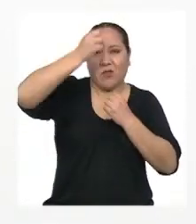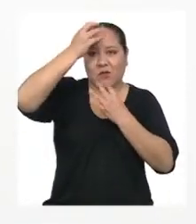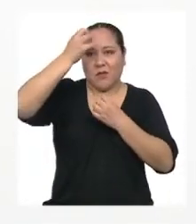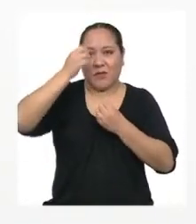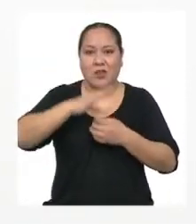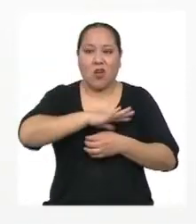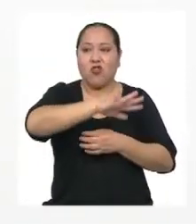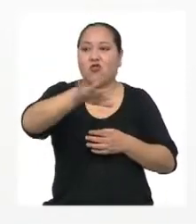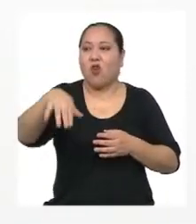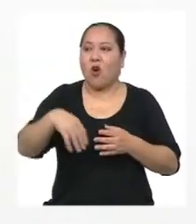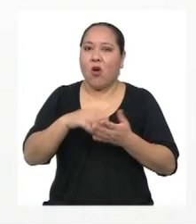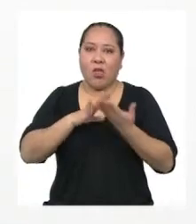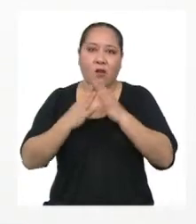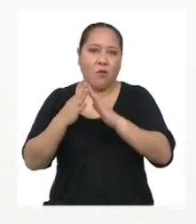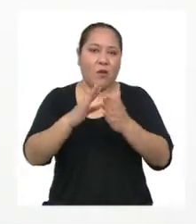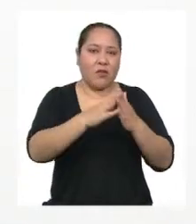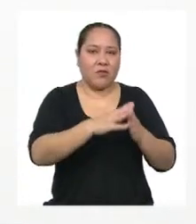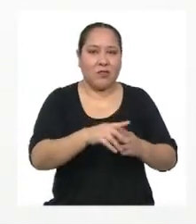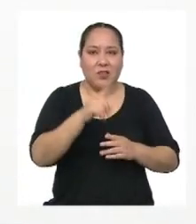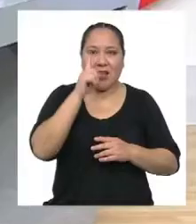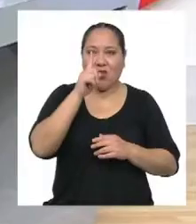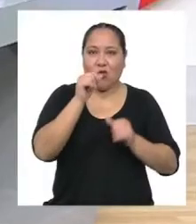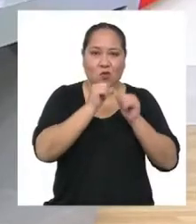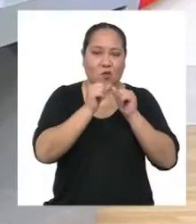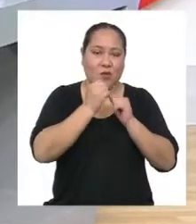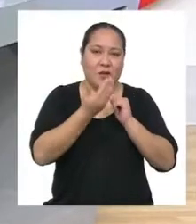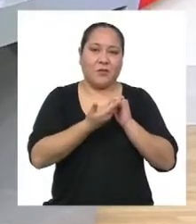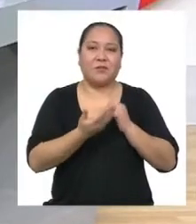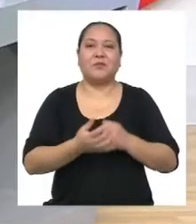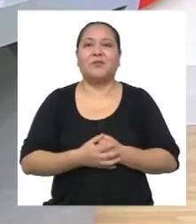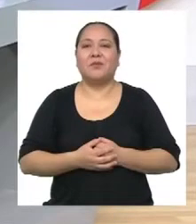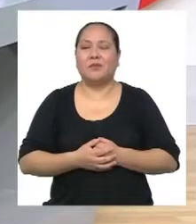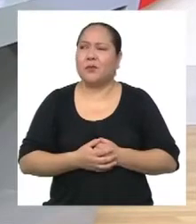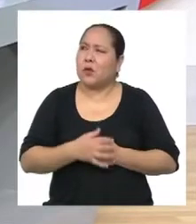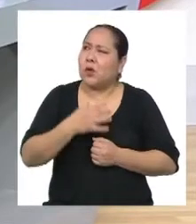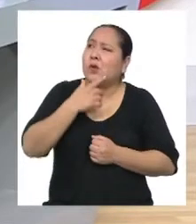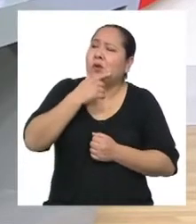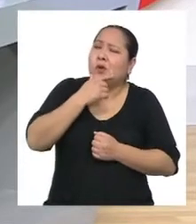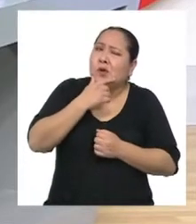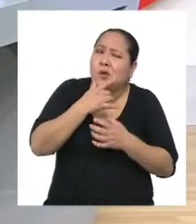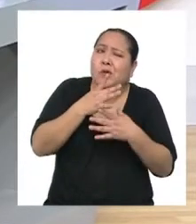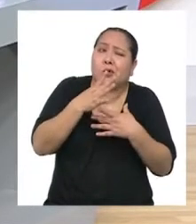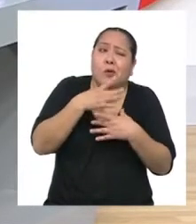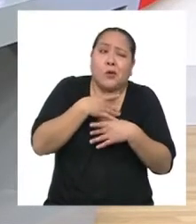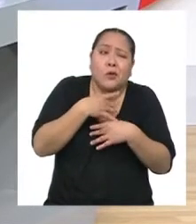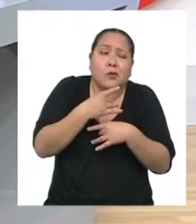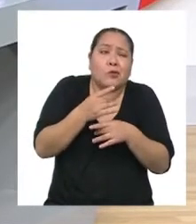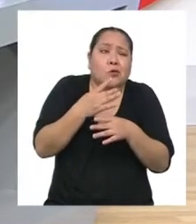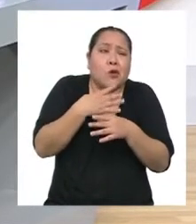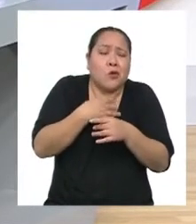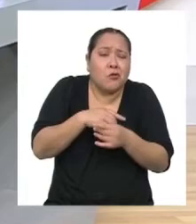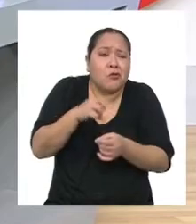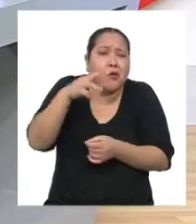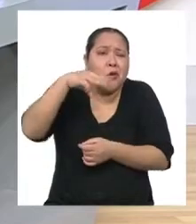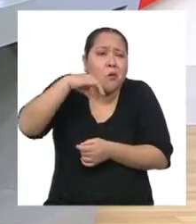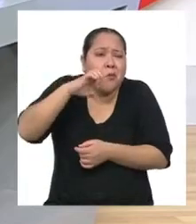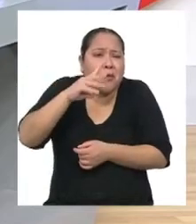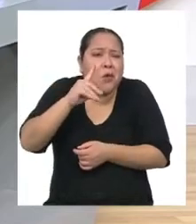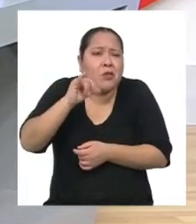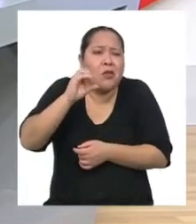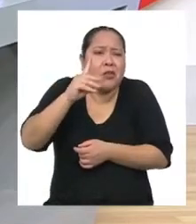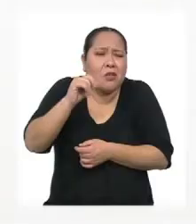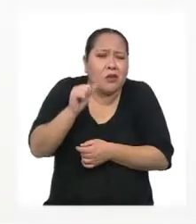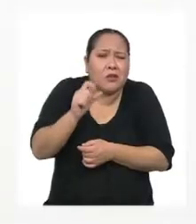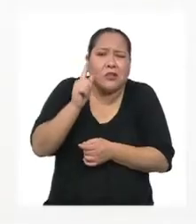una población en relación a una variable. Interesante. Medidas de tendencia